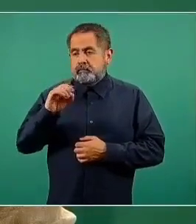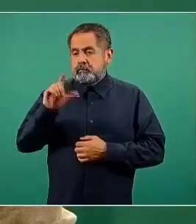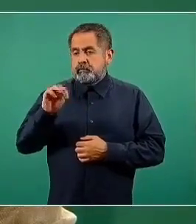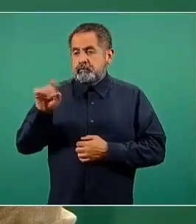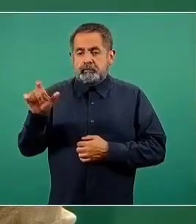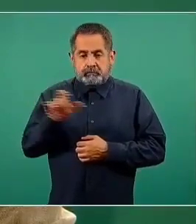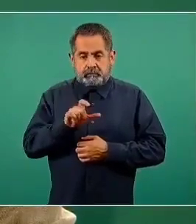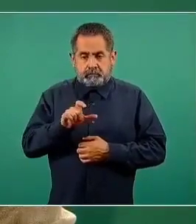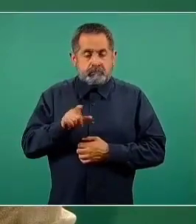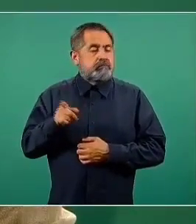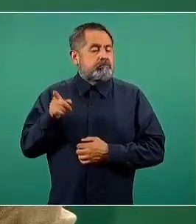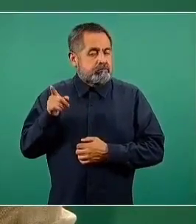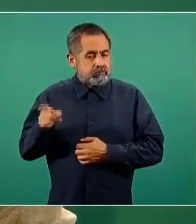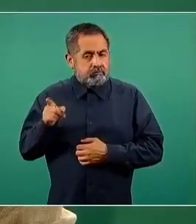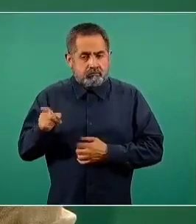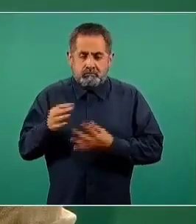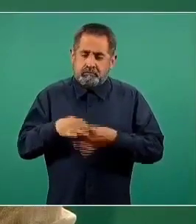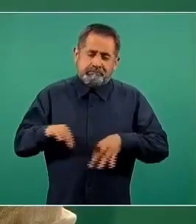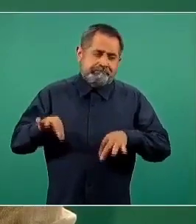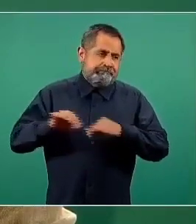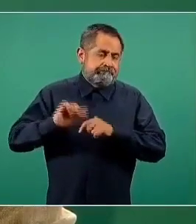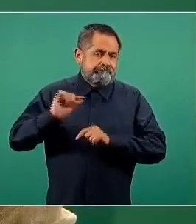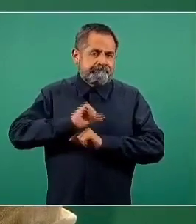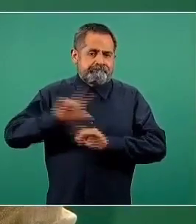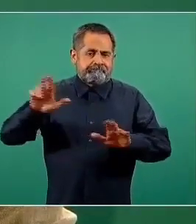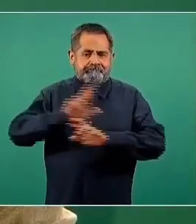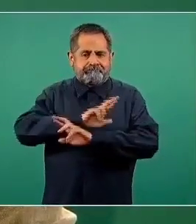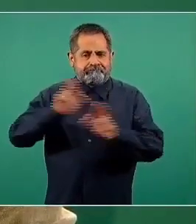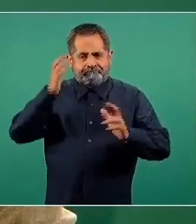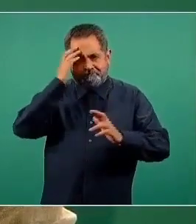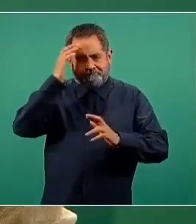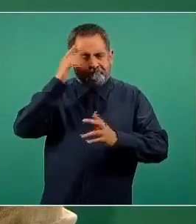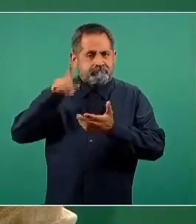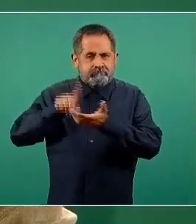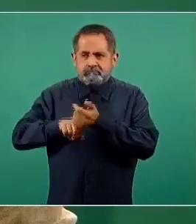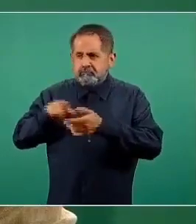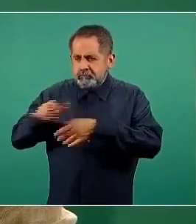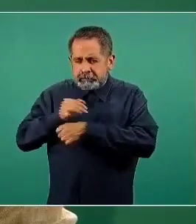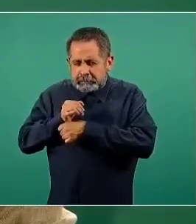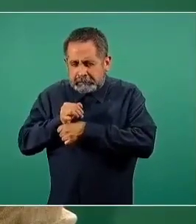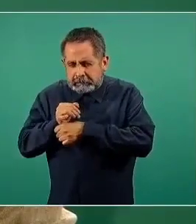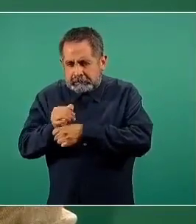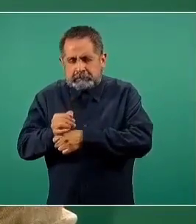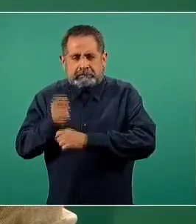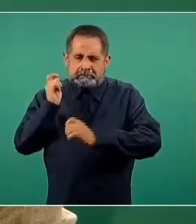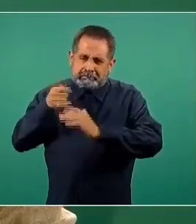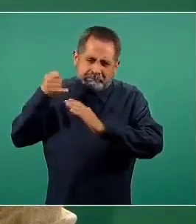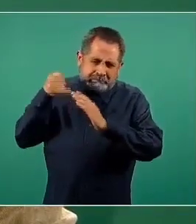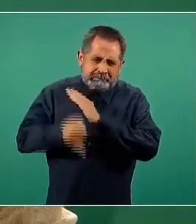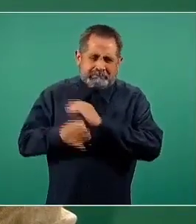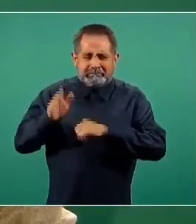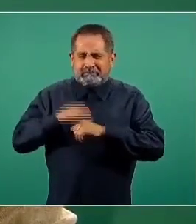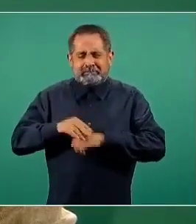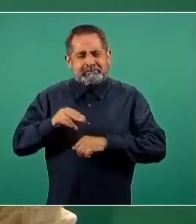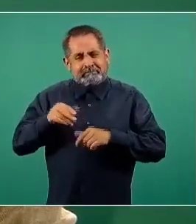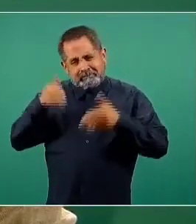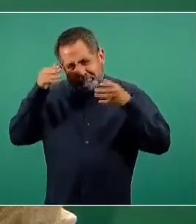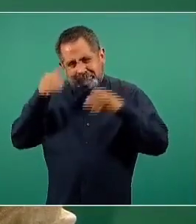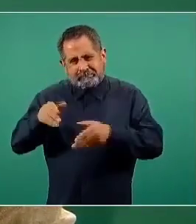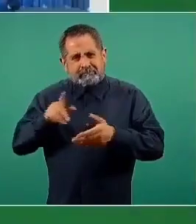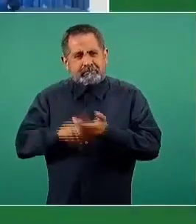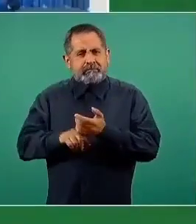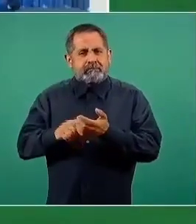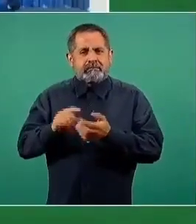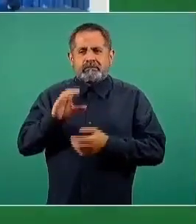México, esta importantísima institución académica de investigación especializada mayormente en el campo de las